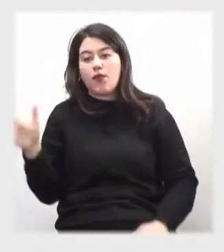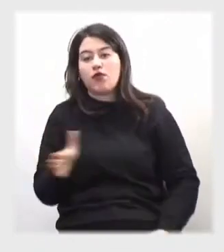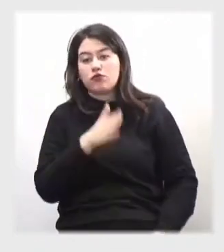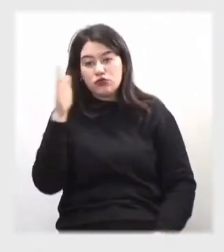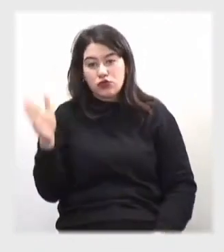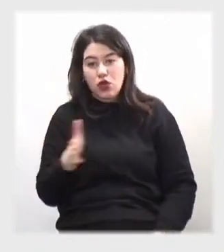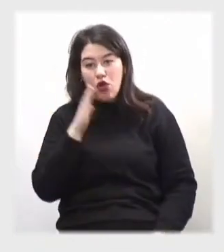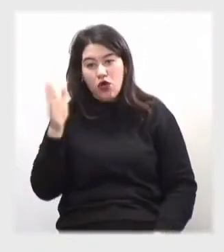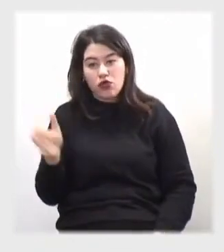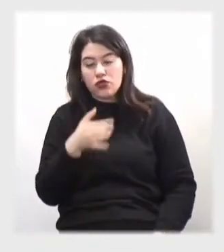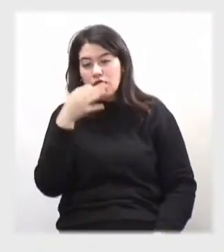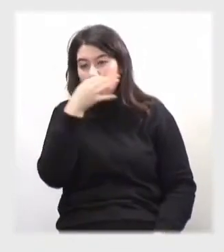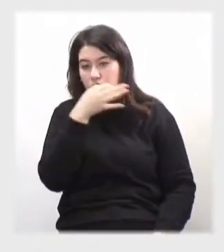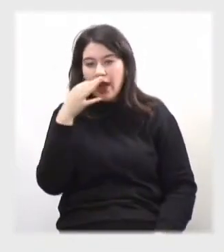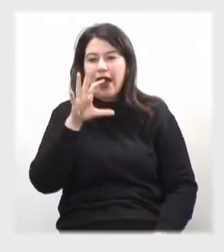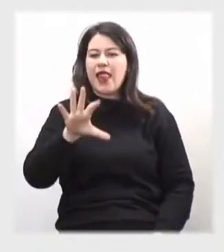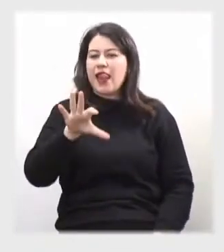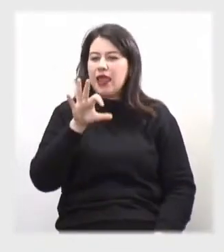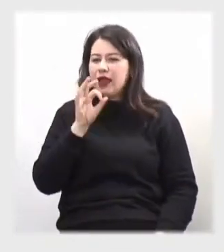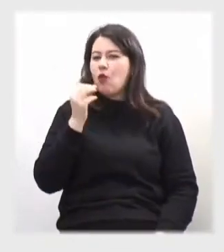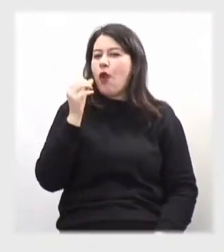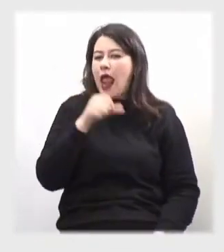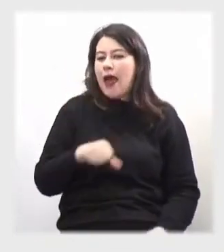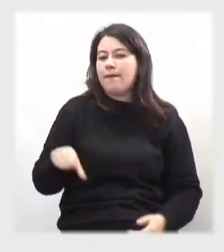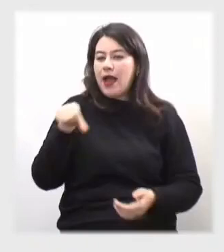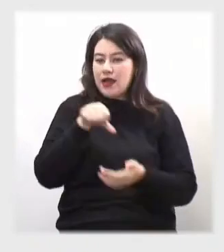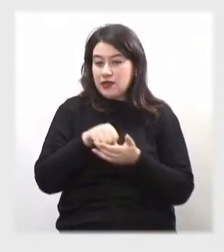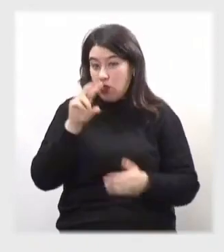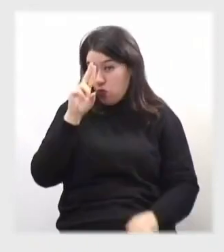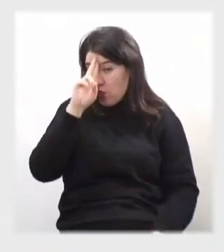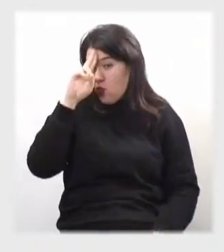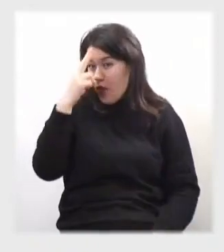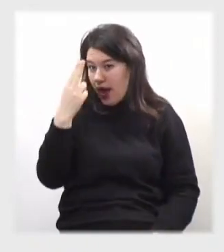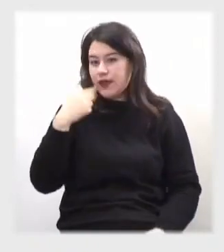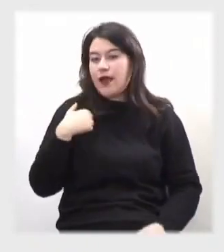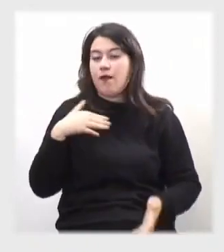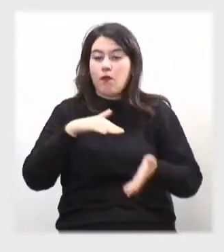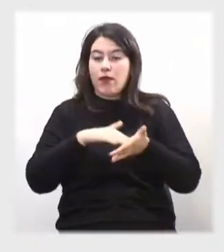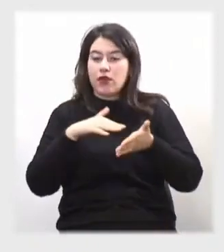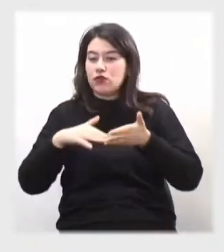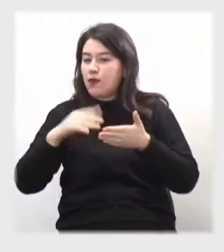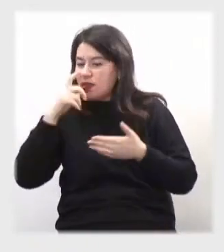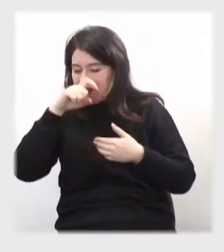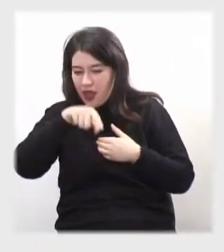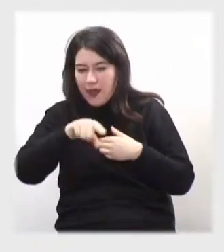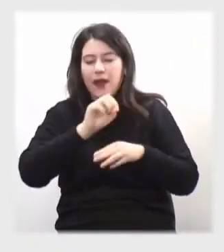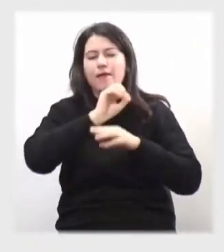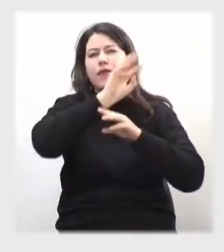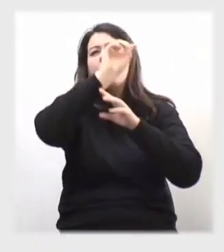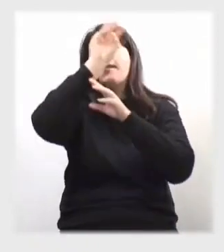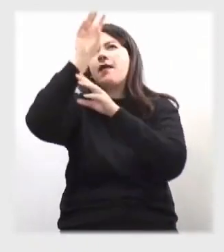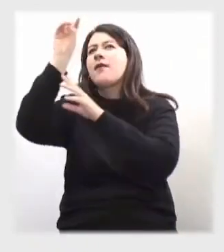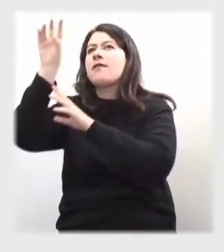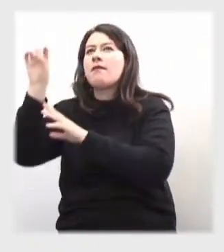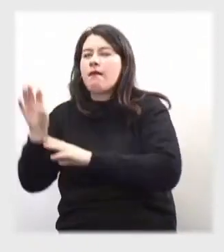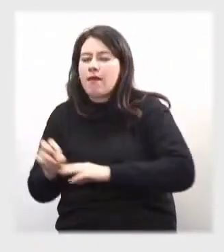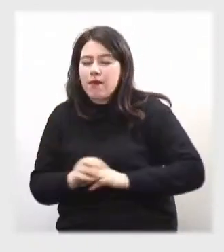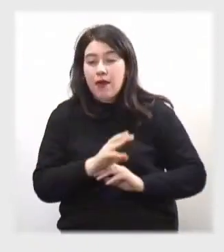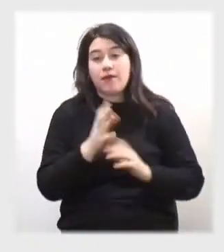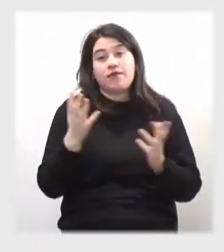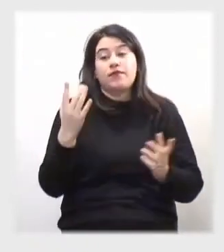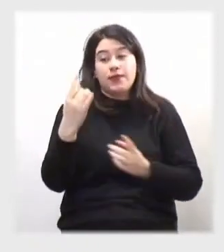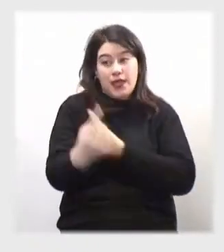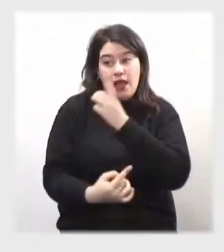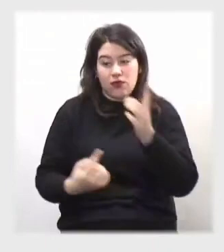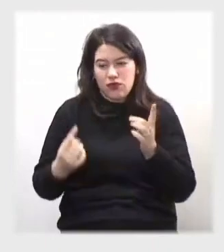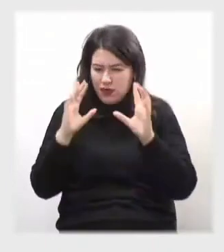al Uruguay y al puerto de Montevideo como centro de acopio y base de operaciones por lo tanto que en